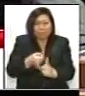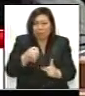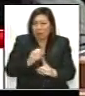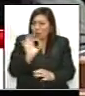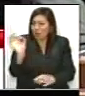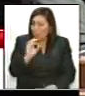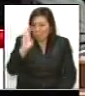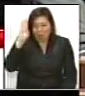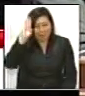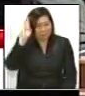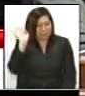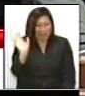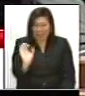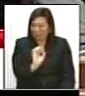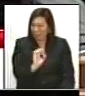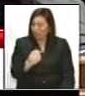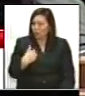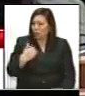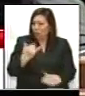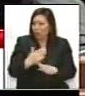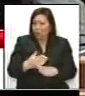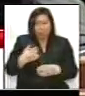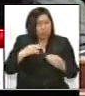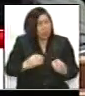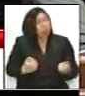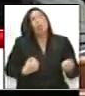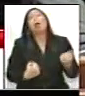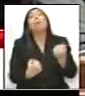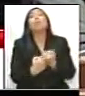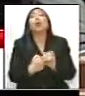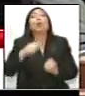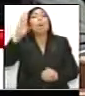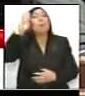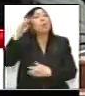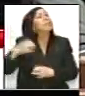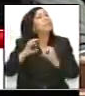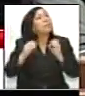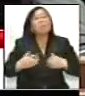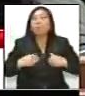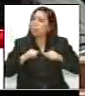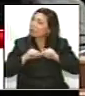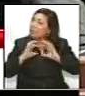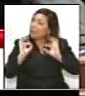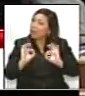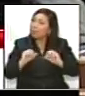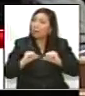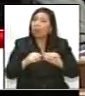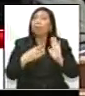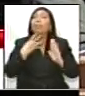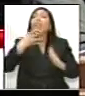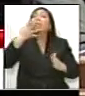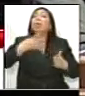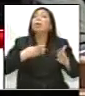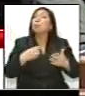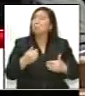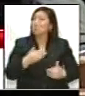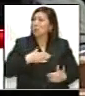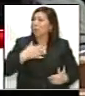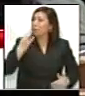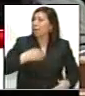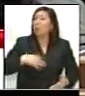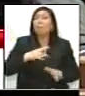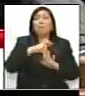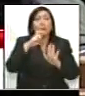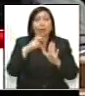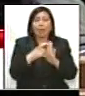ningún policía, yo vengo defendiendo a la policía, a las Fuerzas Armadas, toda mi vida, Y ahí están los testimonios, no solamente con proyectos de